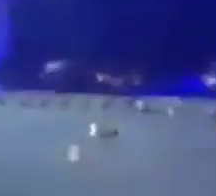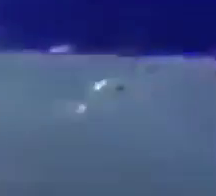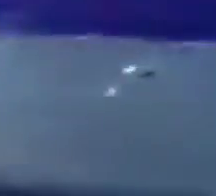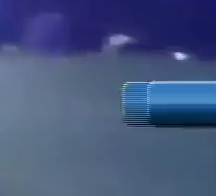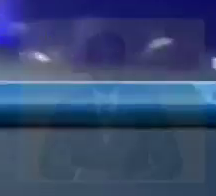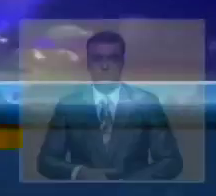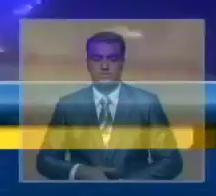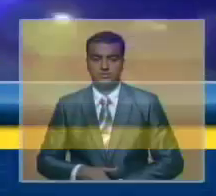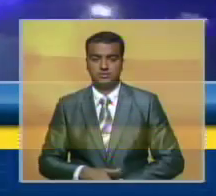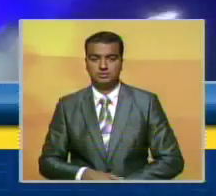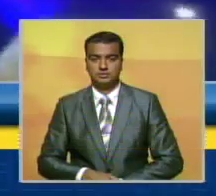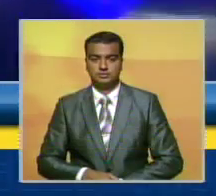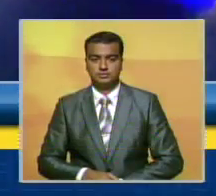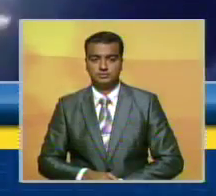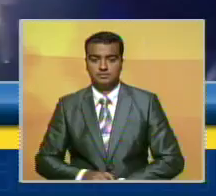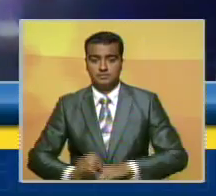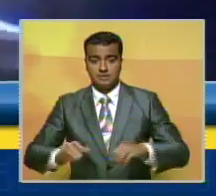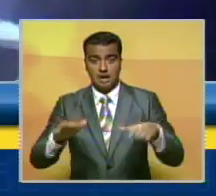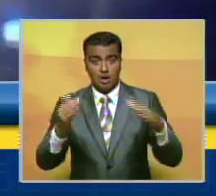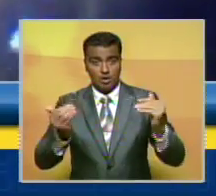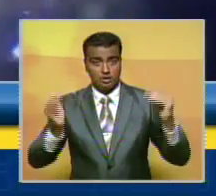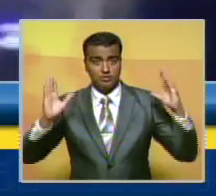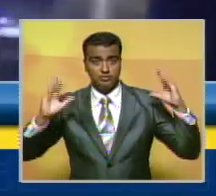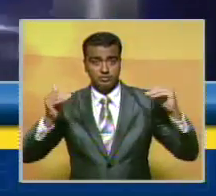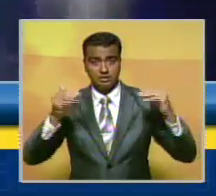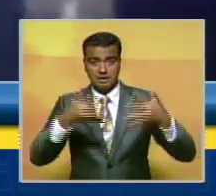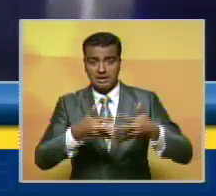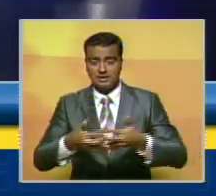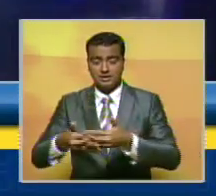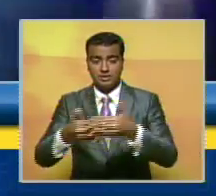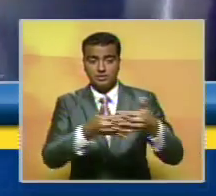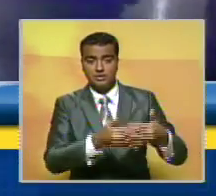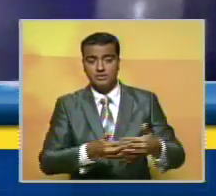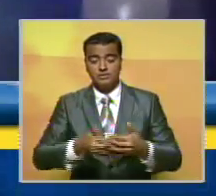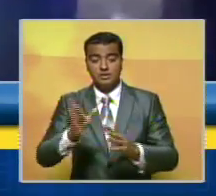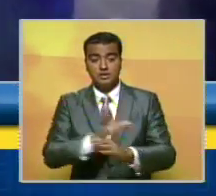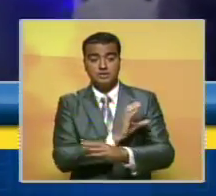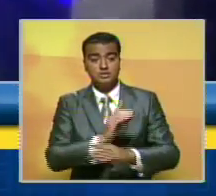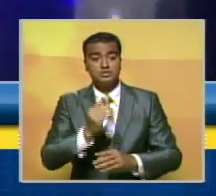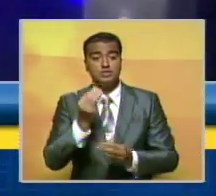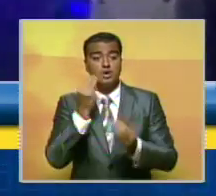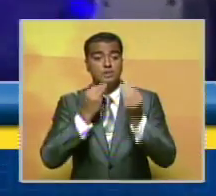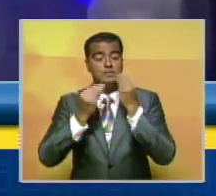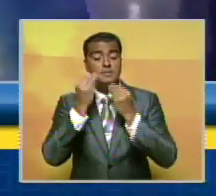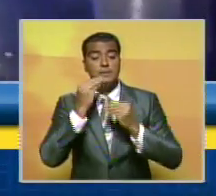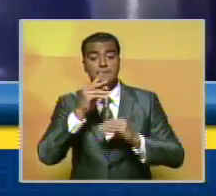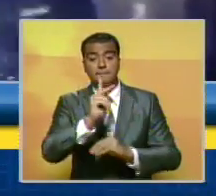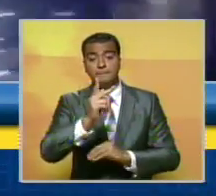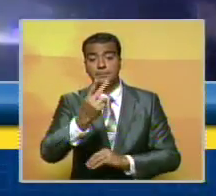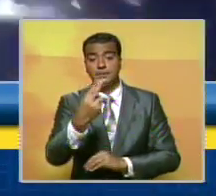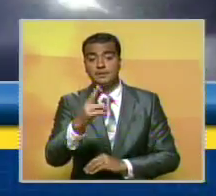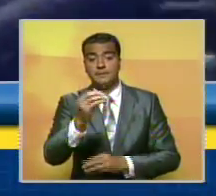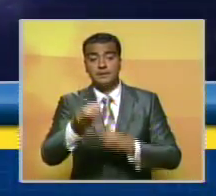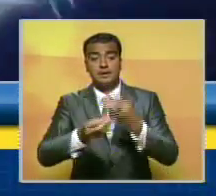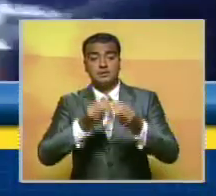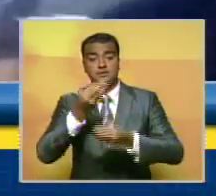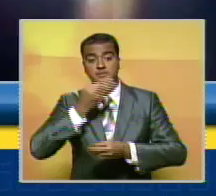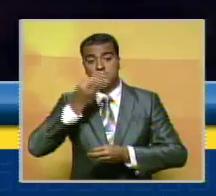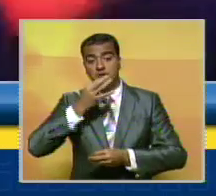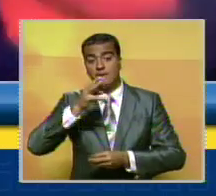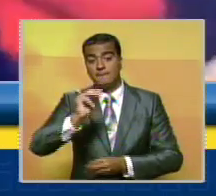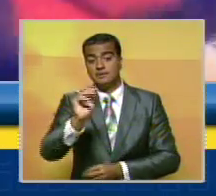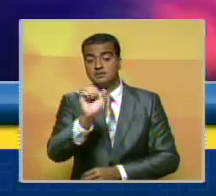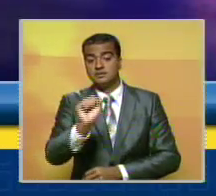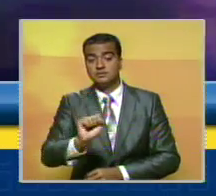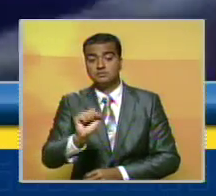empañe? Bueno, y nos vamos a Los Ángeles porque la canción Besé a una chica de Katy Perry la hizo realidad Miley Cyrus.